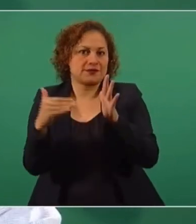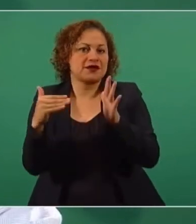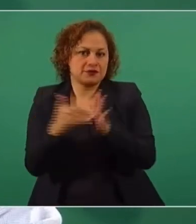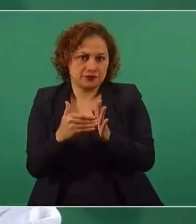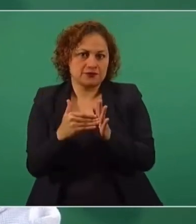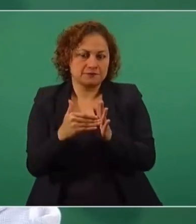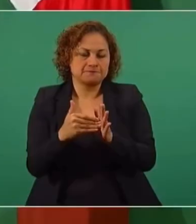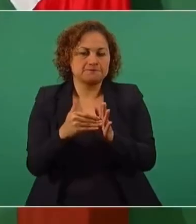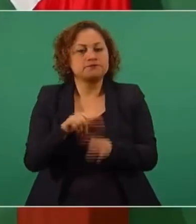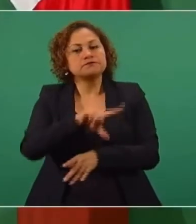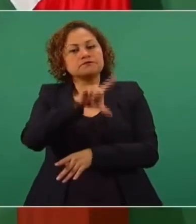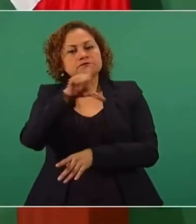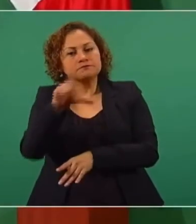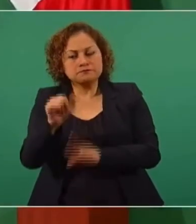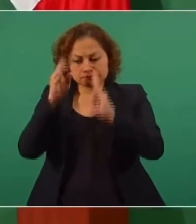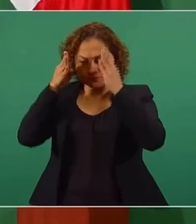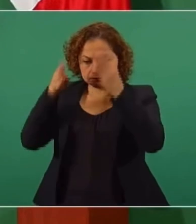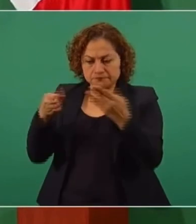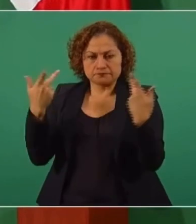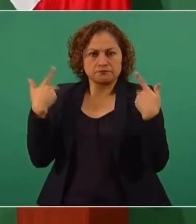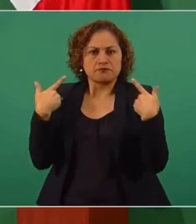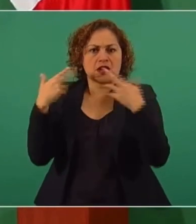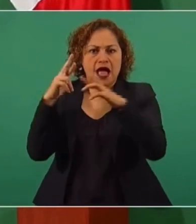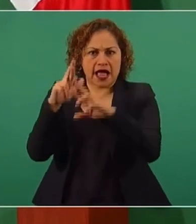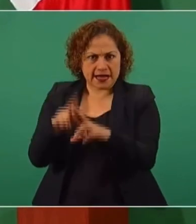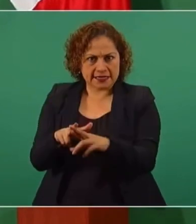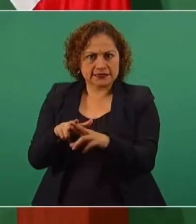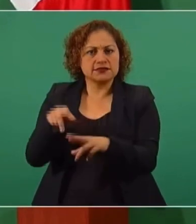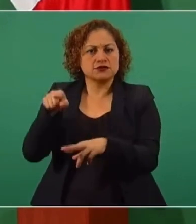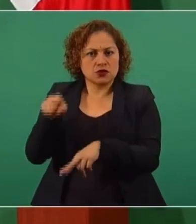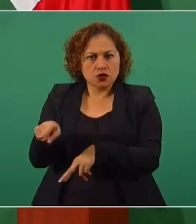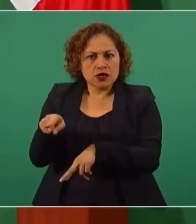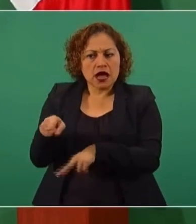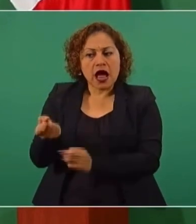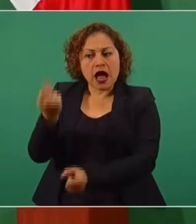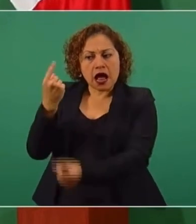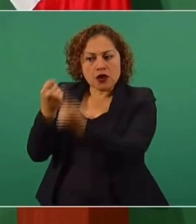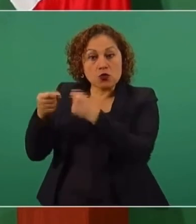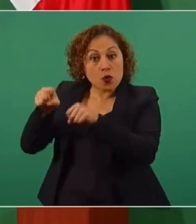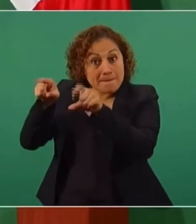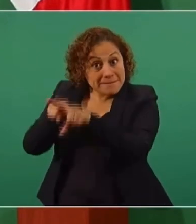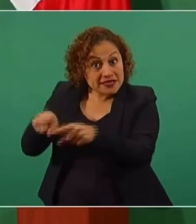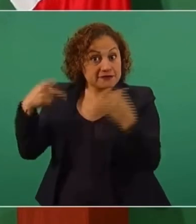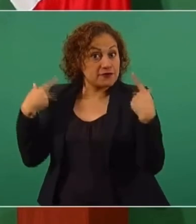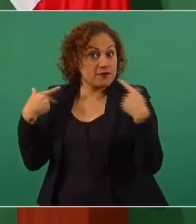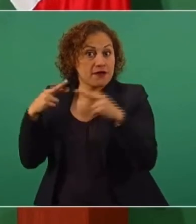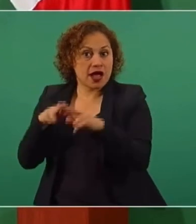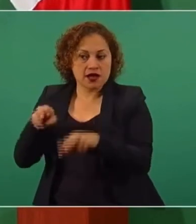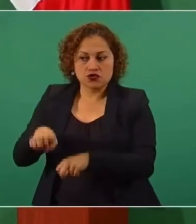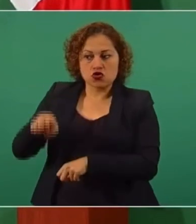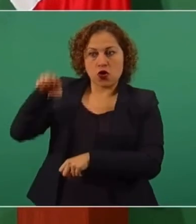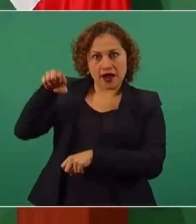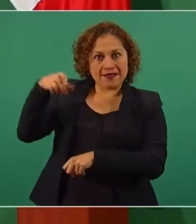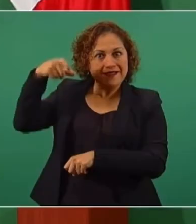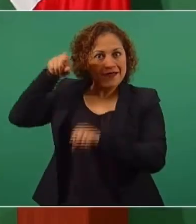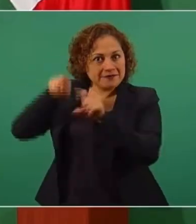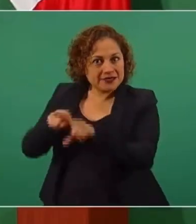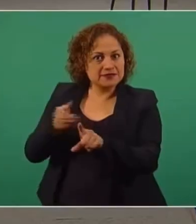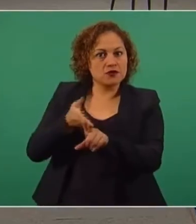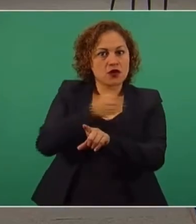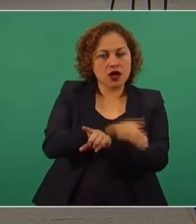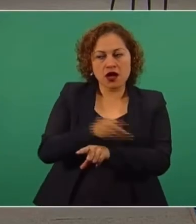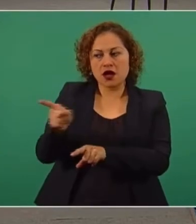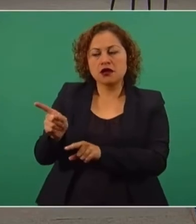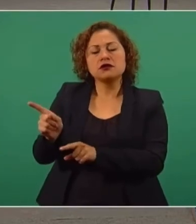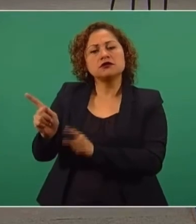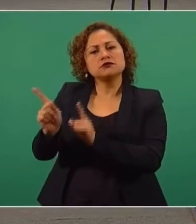sector educativo, que personas adultas mayores se acercaron a pedir que se les vacunara. Conforme empezaron también los